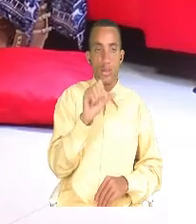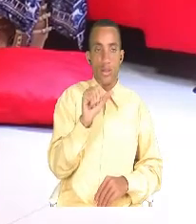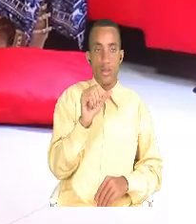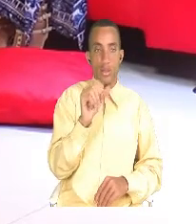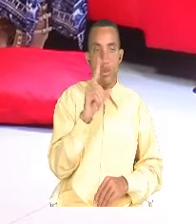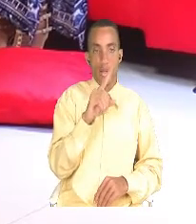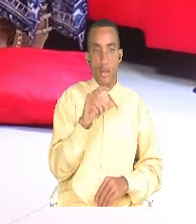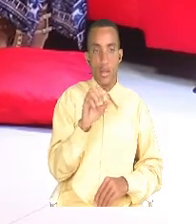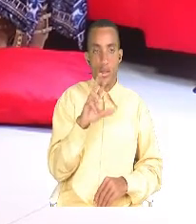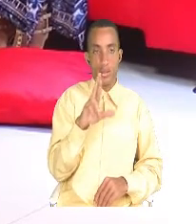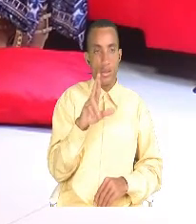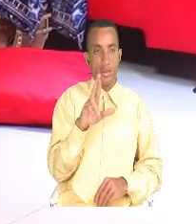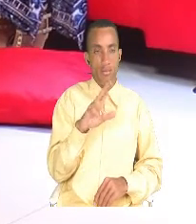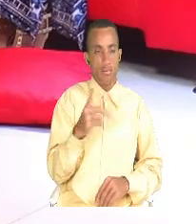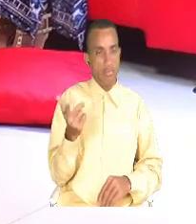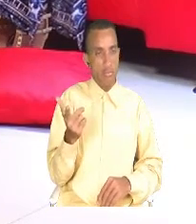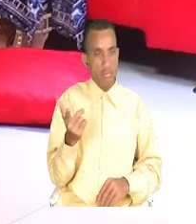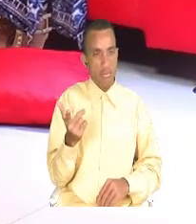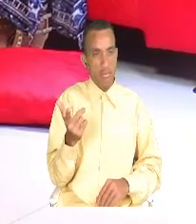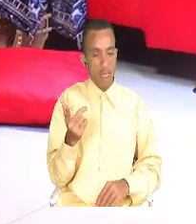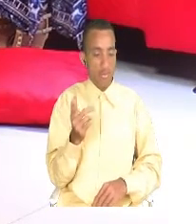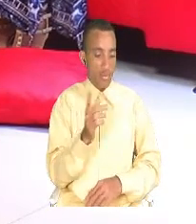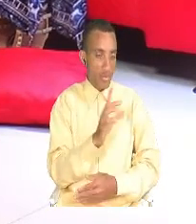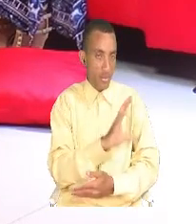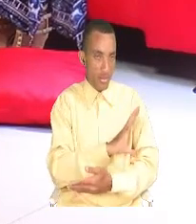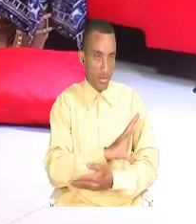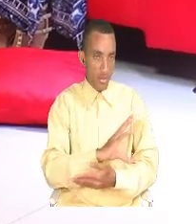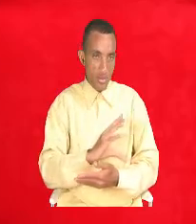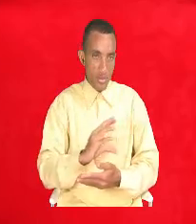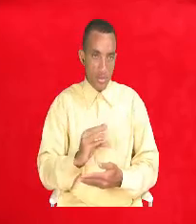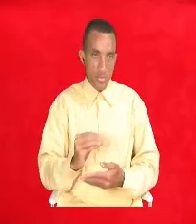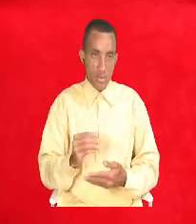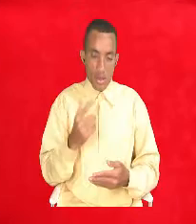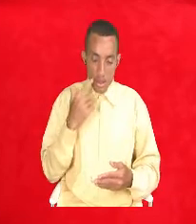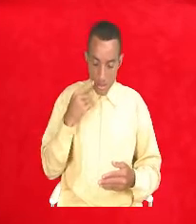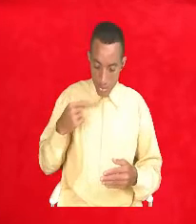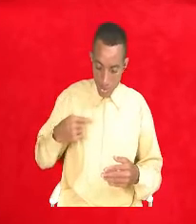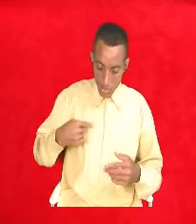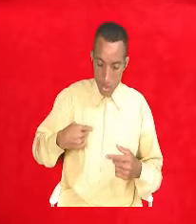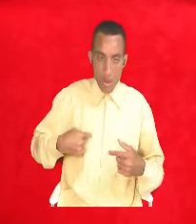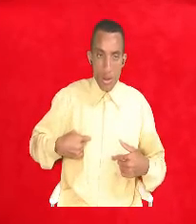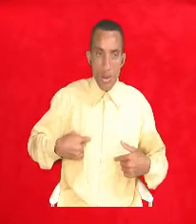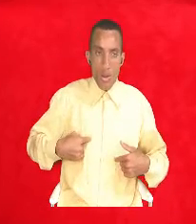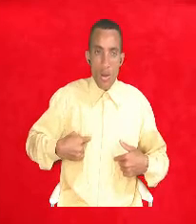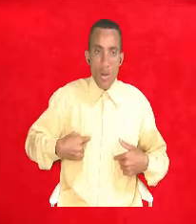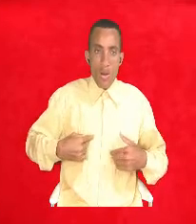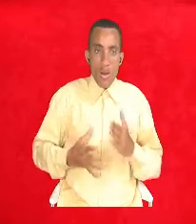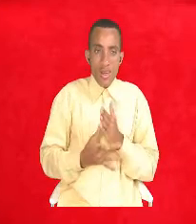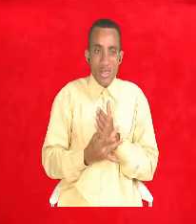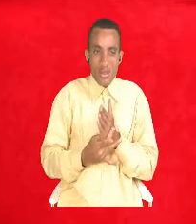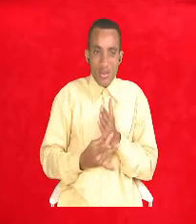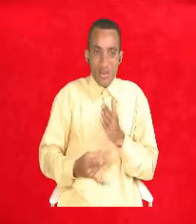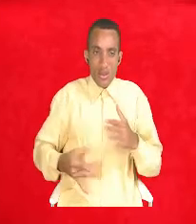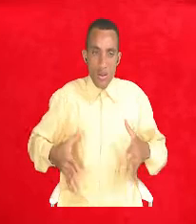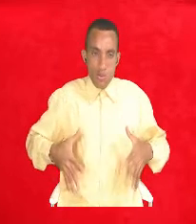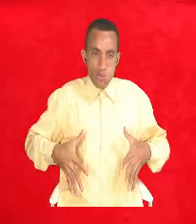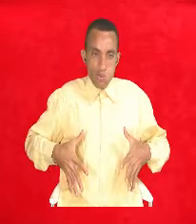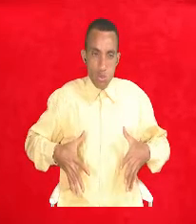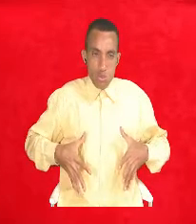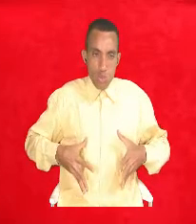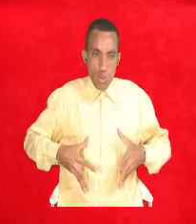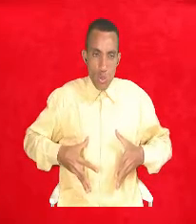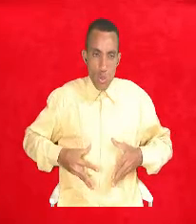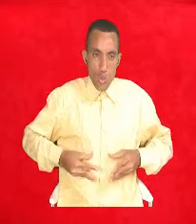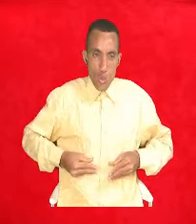unas plaquetas, la cual nos ayuda a quemar la grasa localizada. Consiste en quemar grasa localizada y moldeamiento corporal. Se